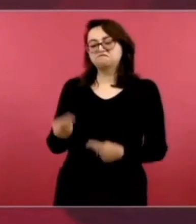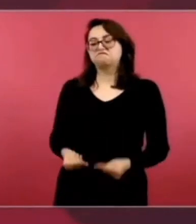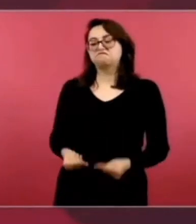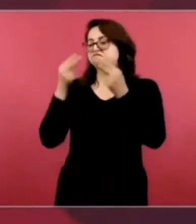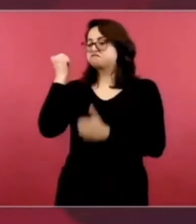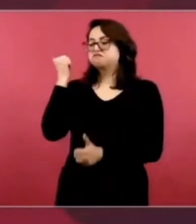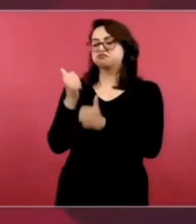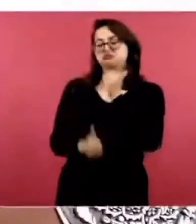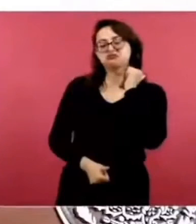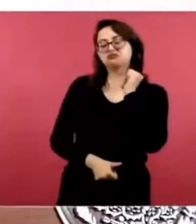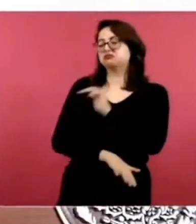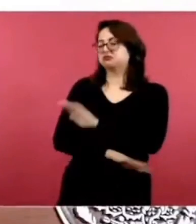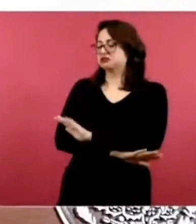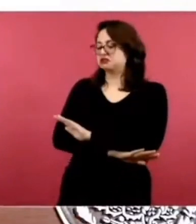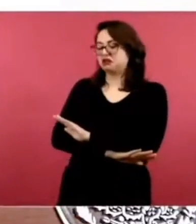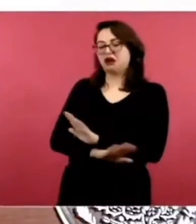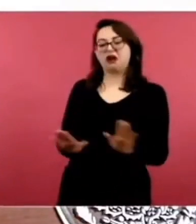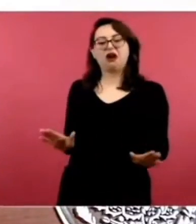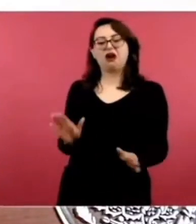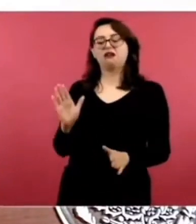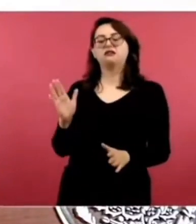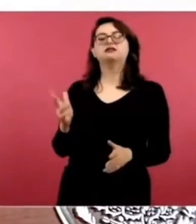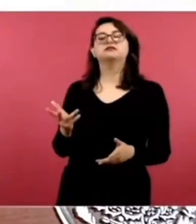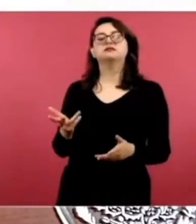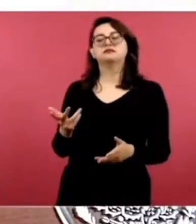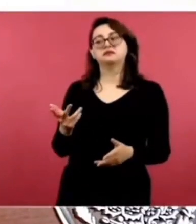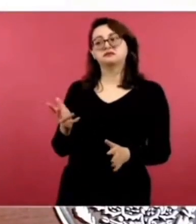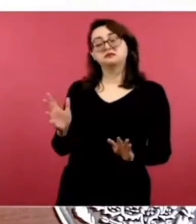relaciones, que